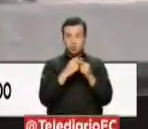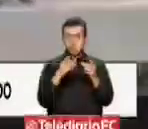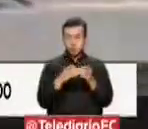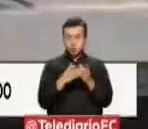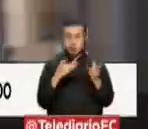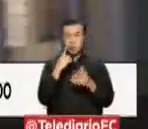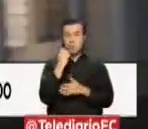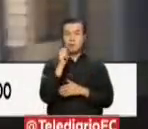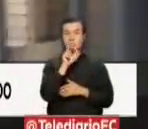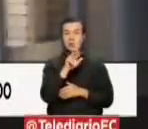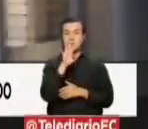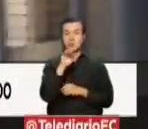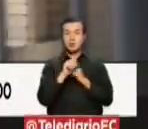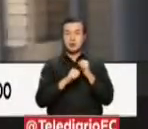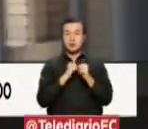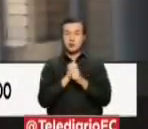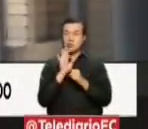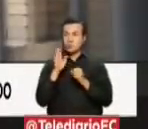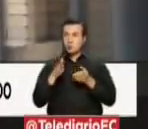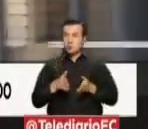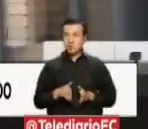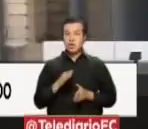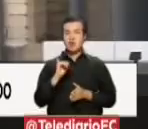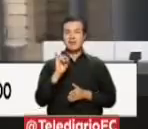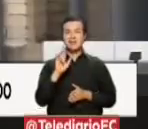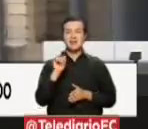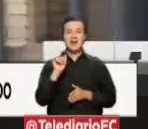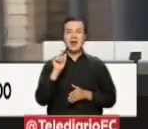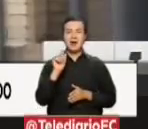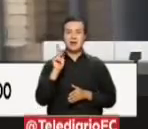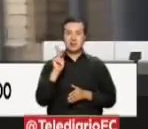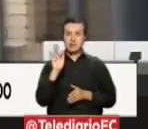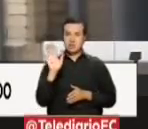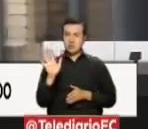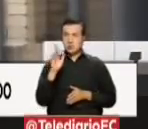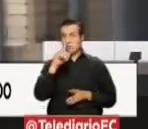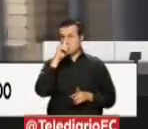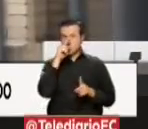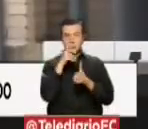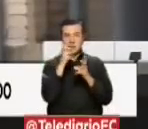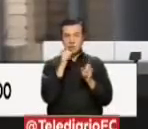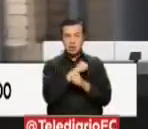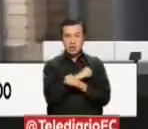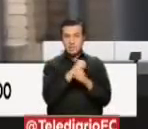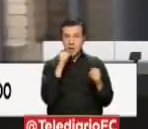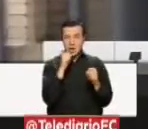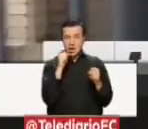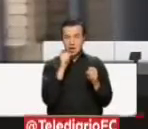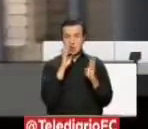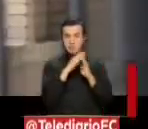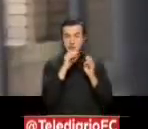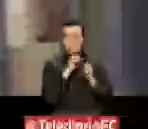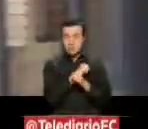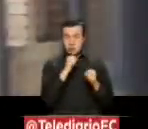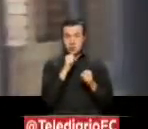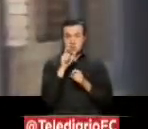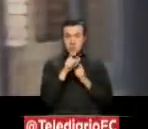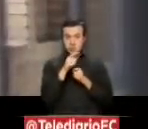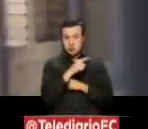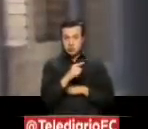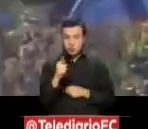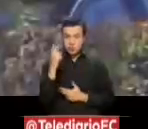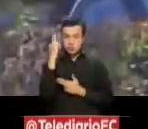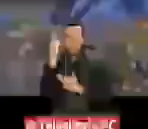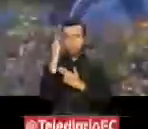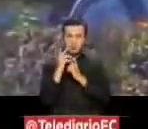un hombre de 34 años de origen iraquí. Según su declaración, el objetivo era cometer un atentado durante un evento. Los sospechosos tenían